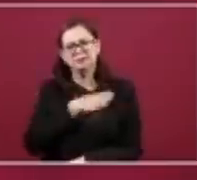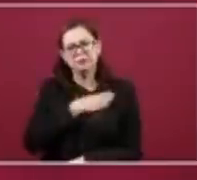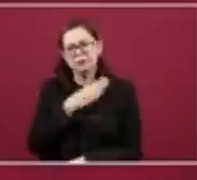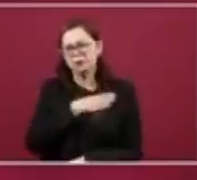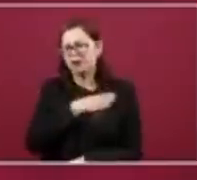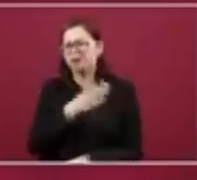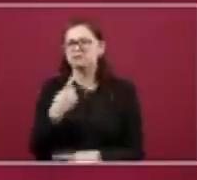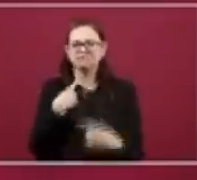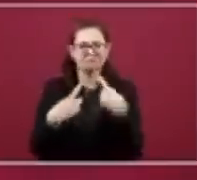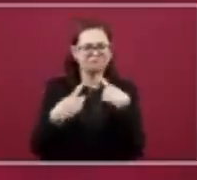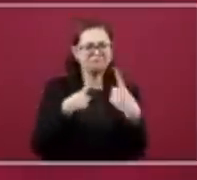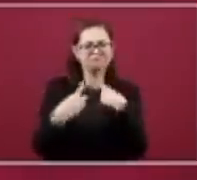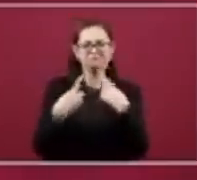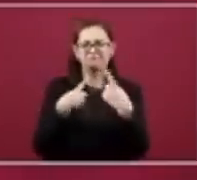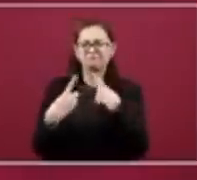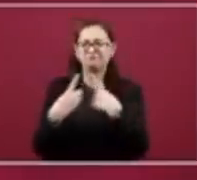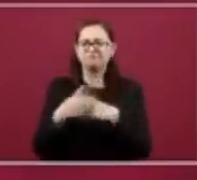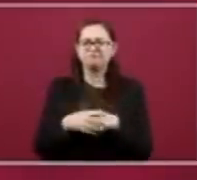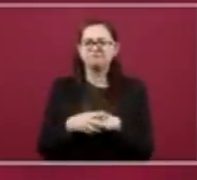eso